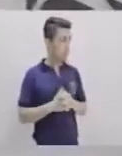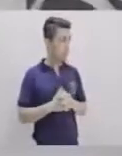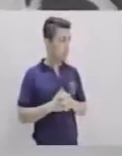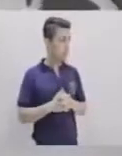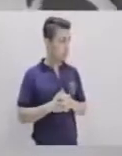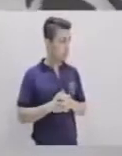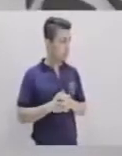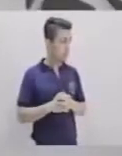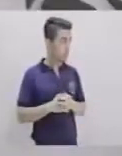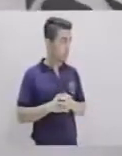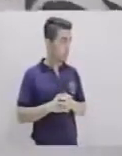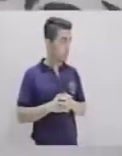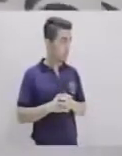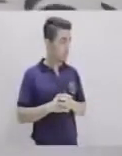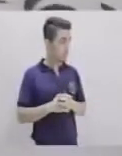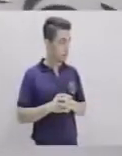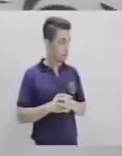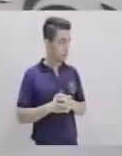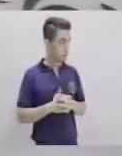voy a pasar